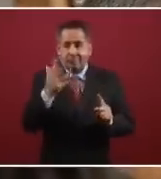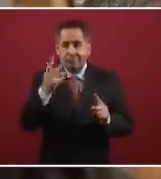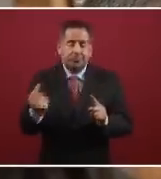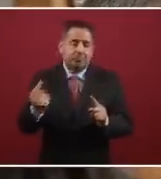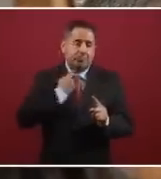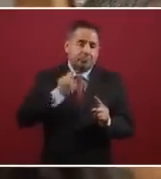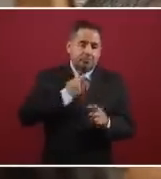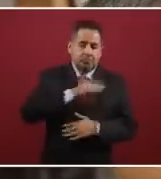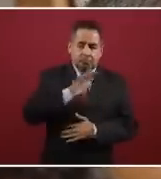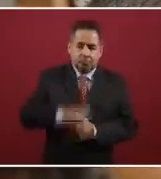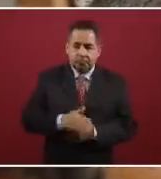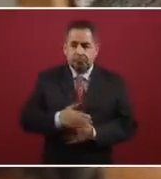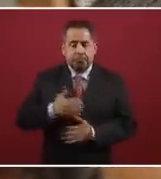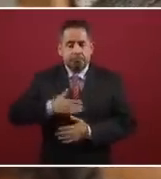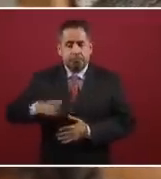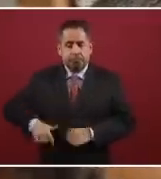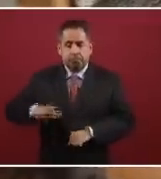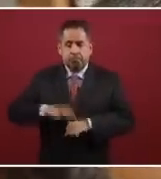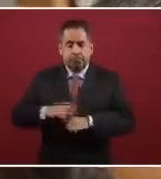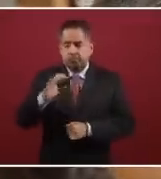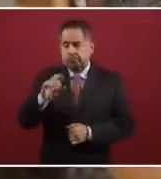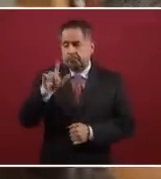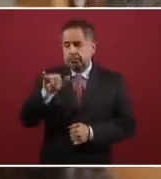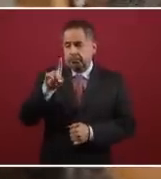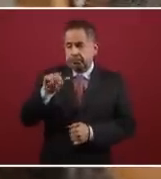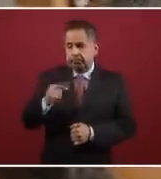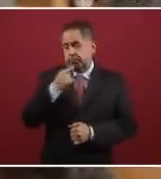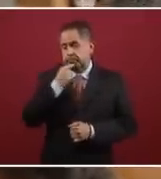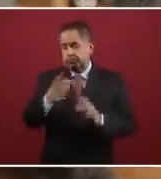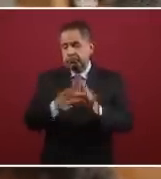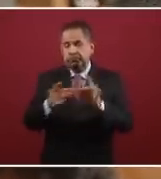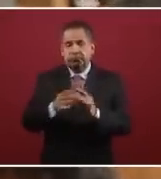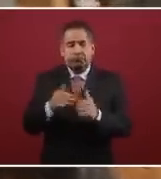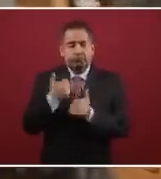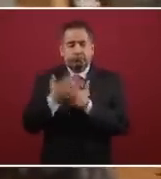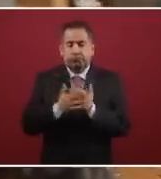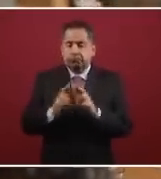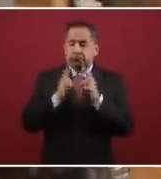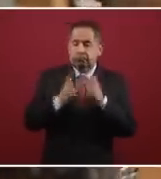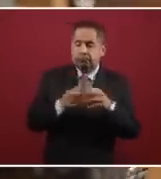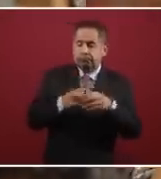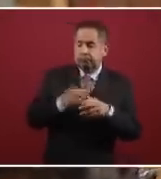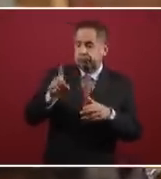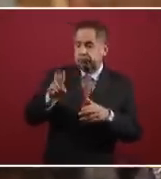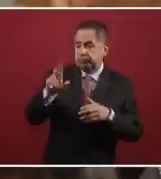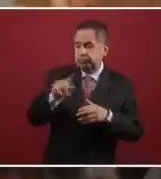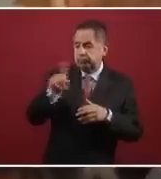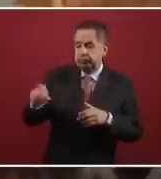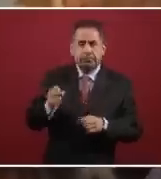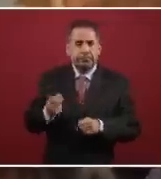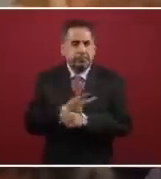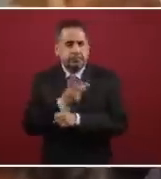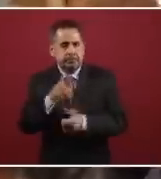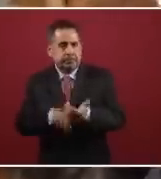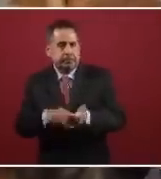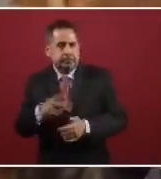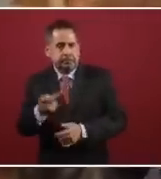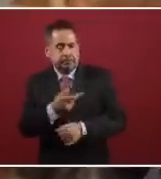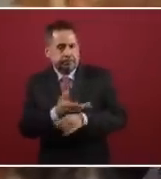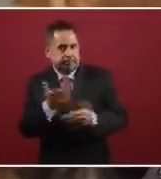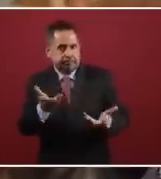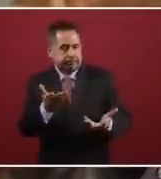se va a hacer. Nuestra gobernadora Claudia Pavlovich había dicho que tendría una reunión con Alfonso Durazo. Quisiera saber qué se va a hacer para mejorar la